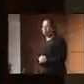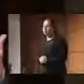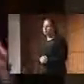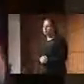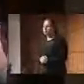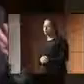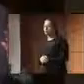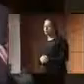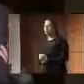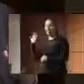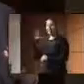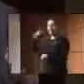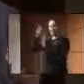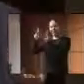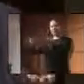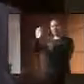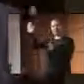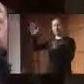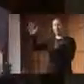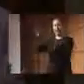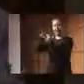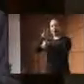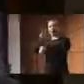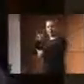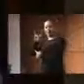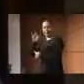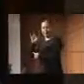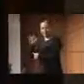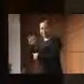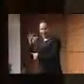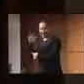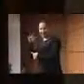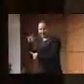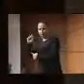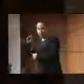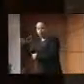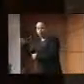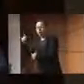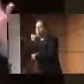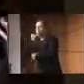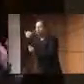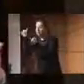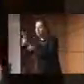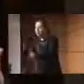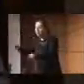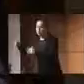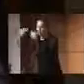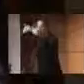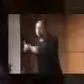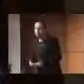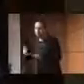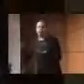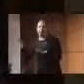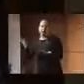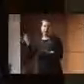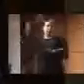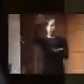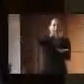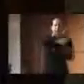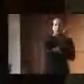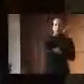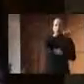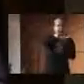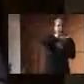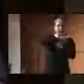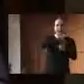cuando excombatientes en la guerra de Vietnam volvieron de la guerra a sus localidades, habiendo quedado en situación de discapacidad